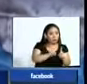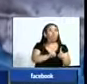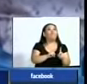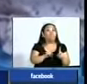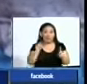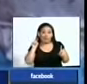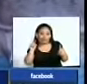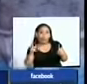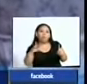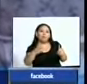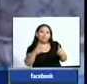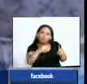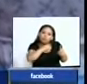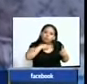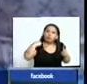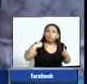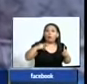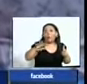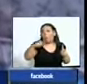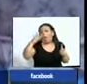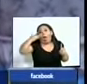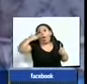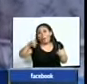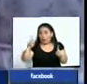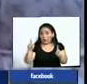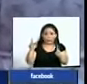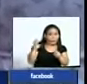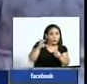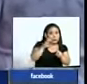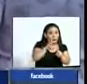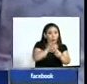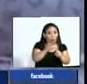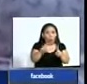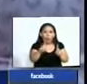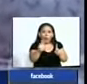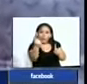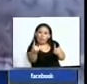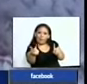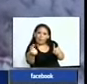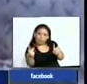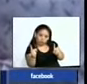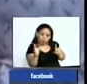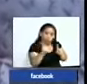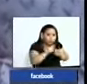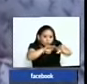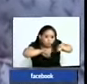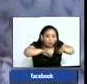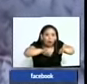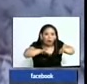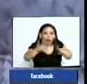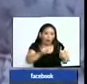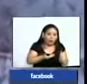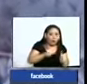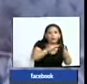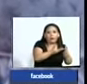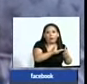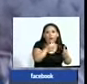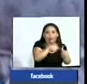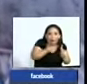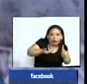homicidio, porque si no hubiese llegado el agente del CAN a ayudar, a